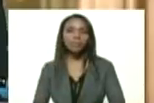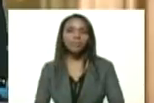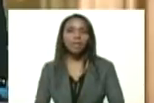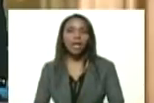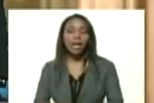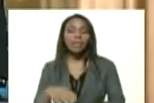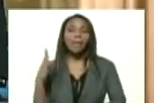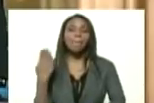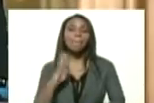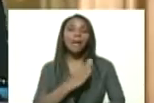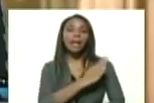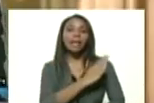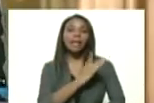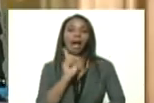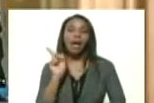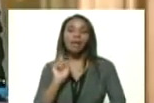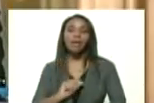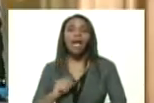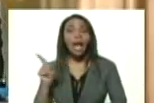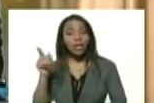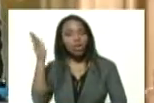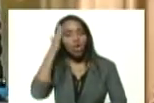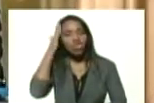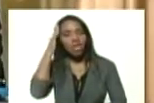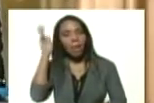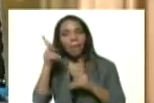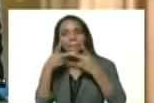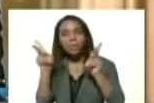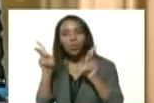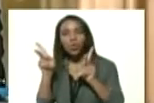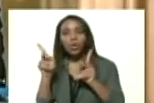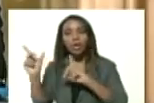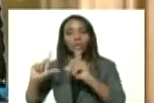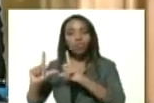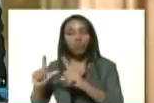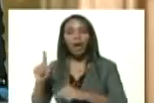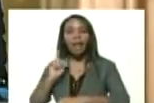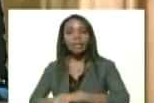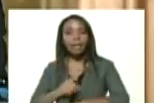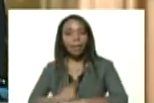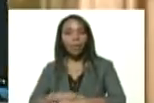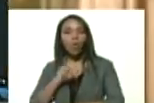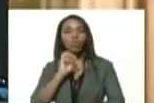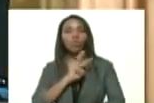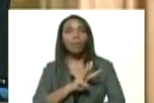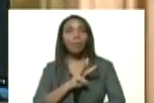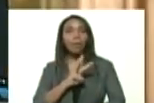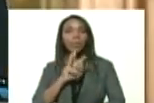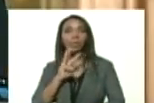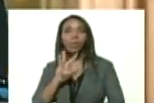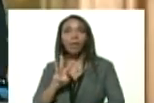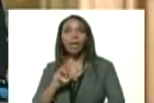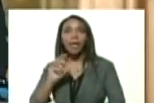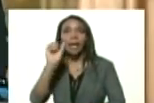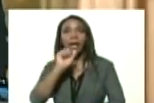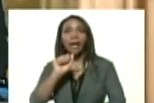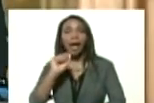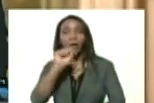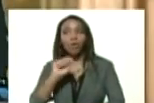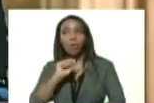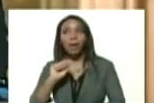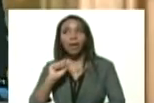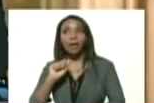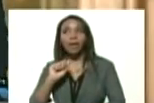barranquilla por ahí esto lo sabe la prensa lo sabe el espectador el tiempo wv caracol en colombia lo